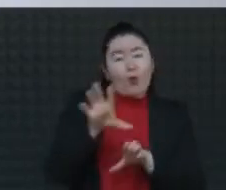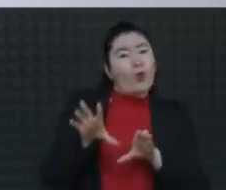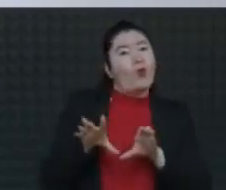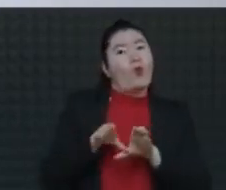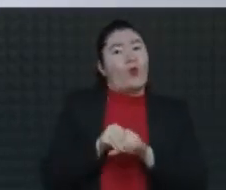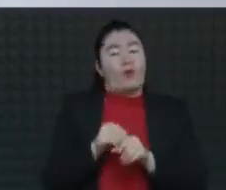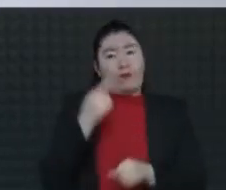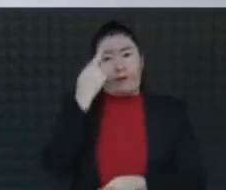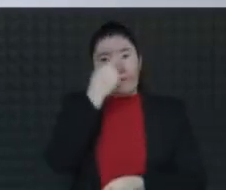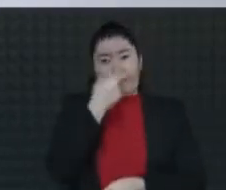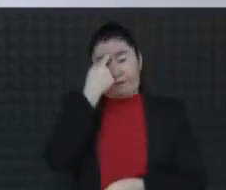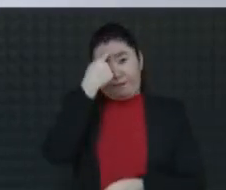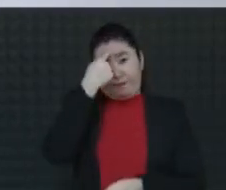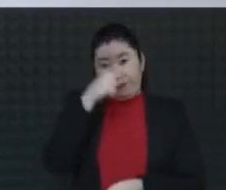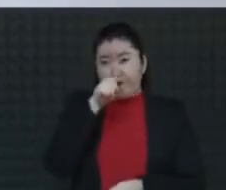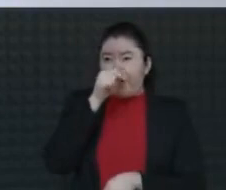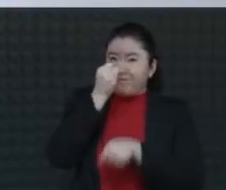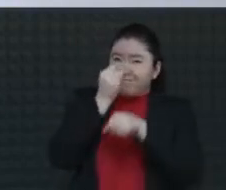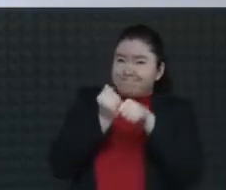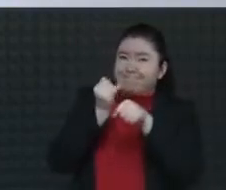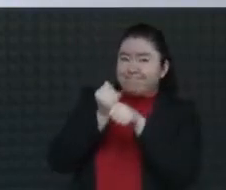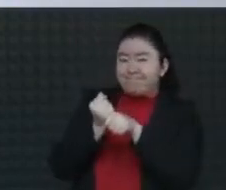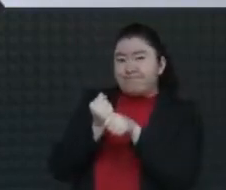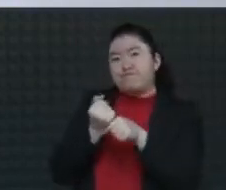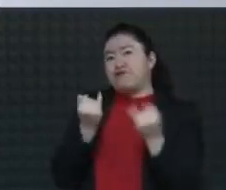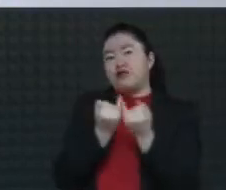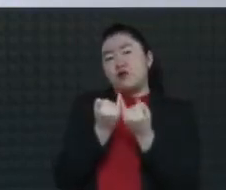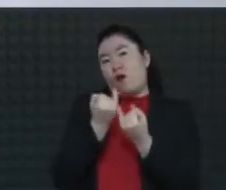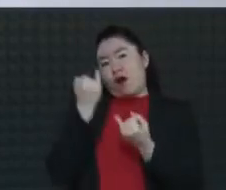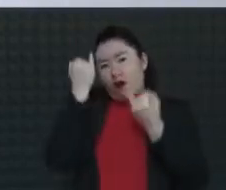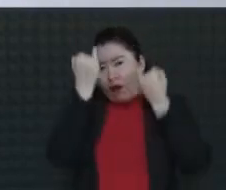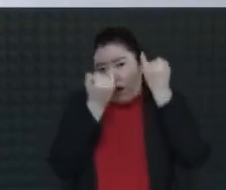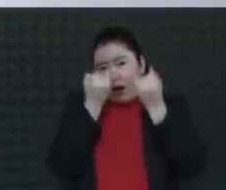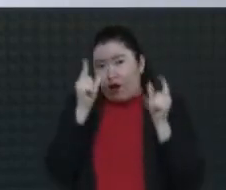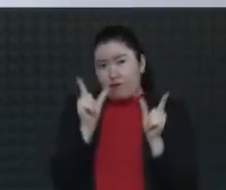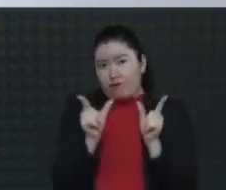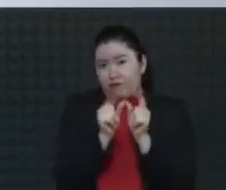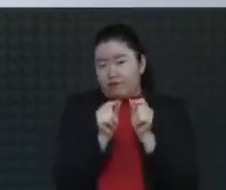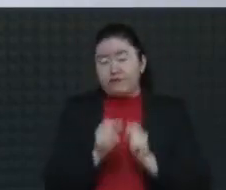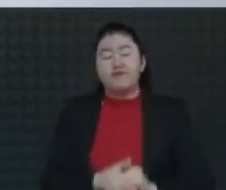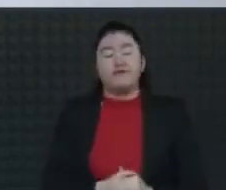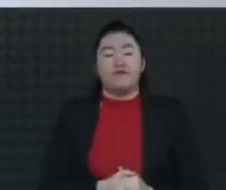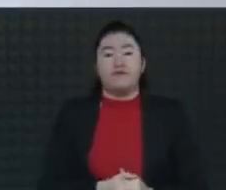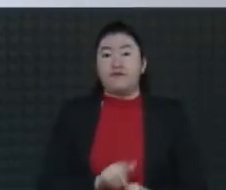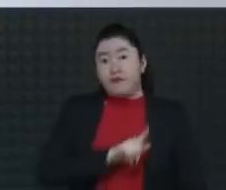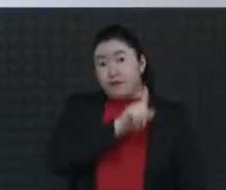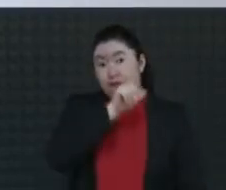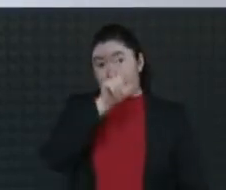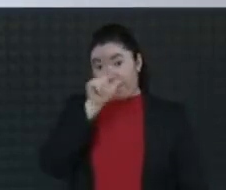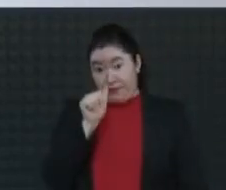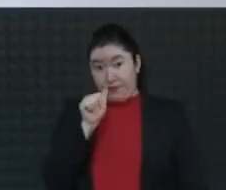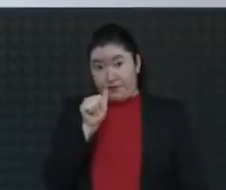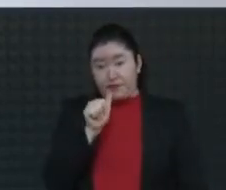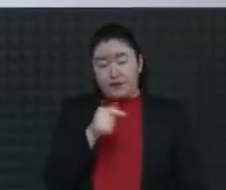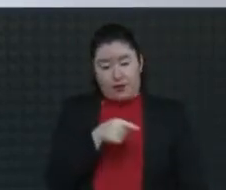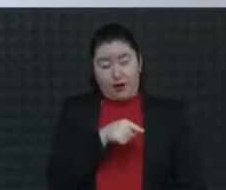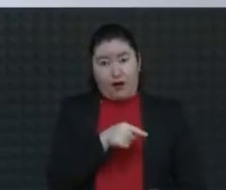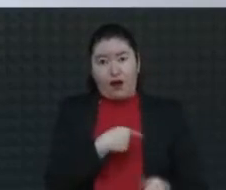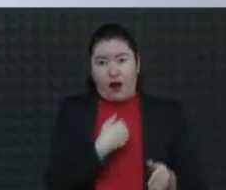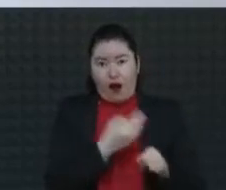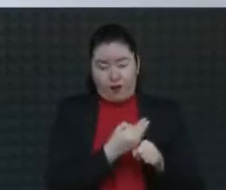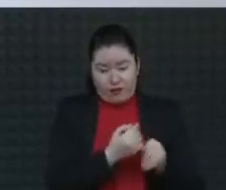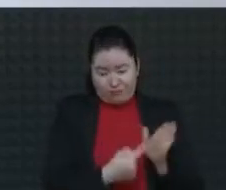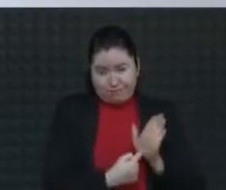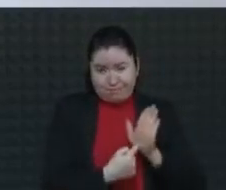y conclusiones finales del mismo. Posteriormente a esta presentación, el documento será publicado